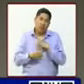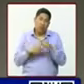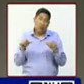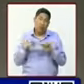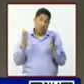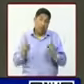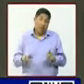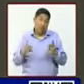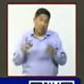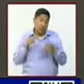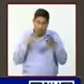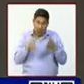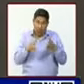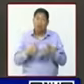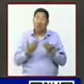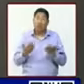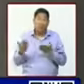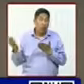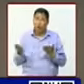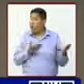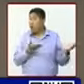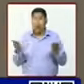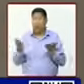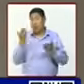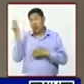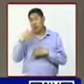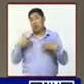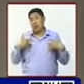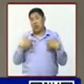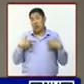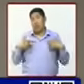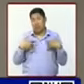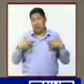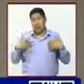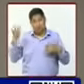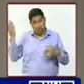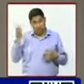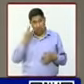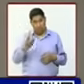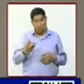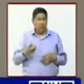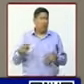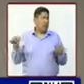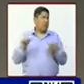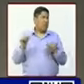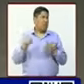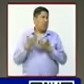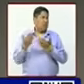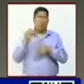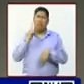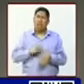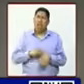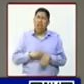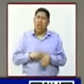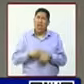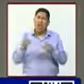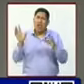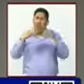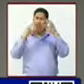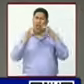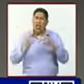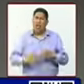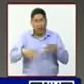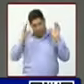los pasajeros, pero ahora estamos enfocados en cómo están transportando a estos animalitos en la parrilla, además de las inclemencias del tiempo y otros factores, ¿no? Pero